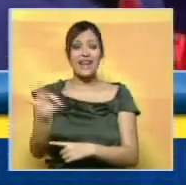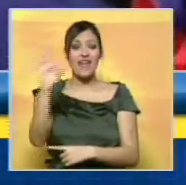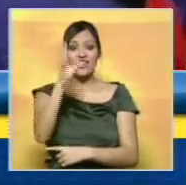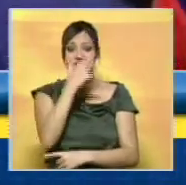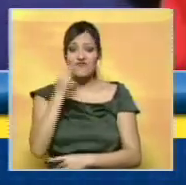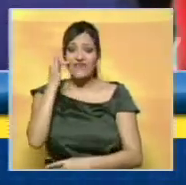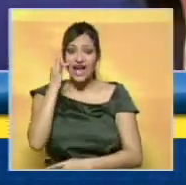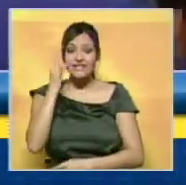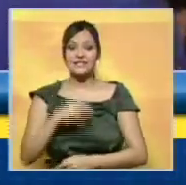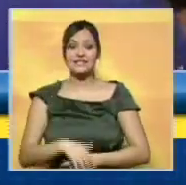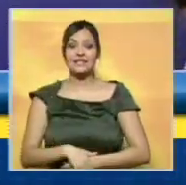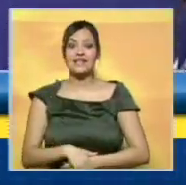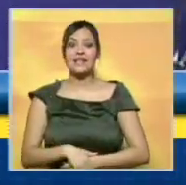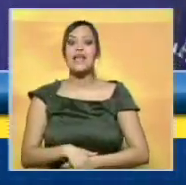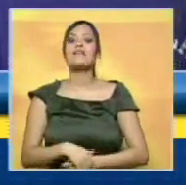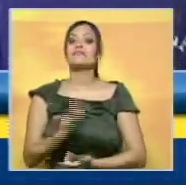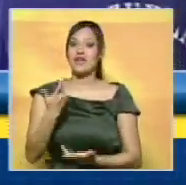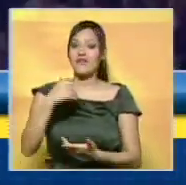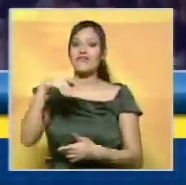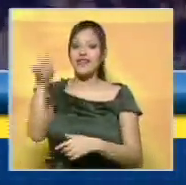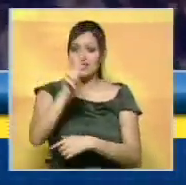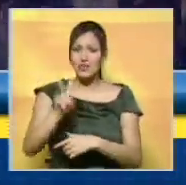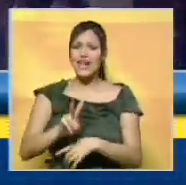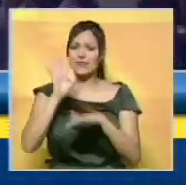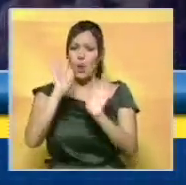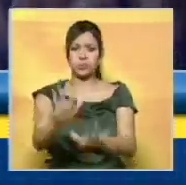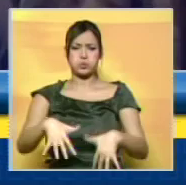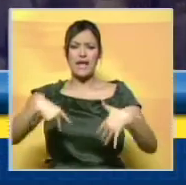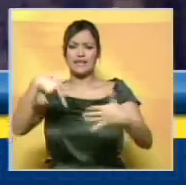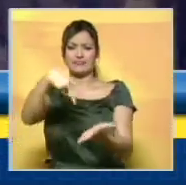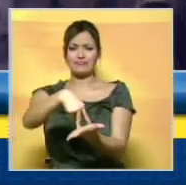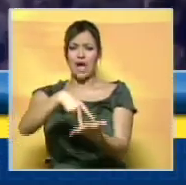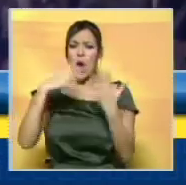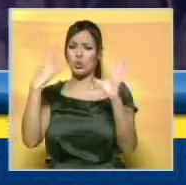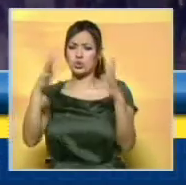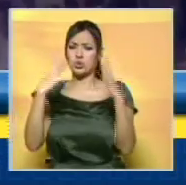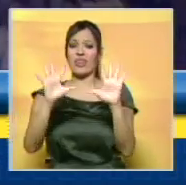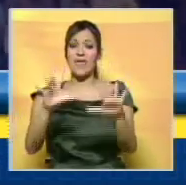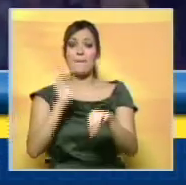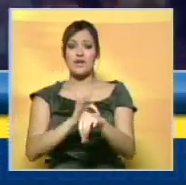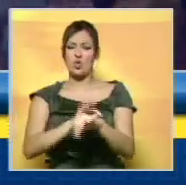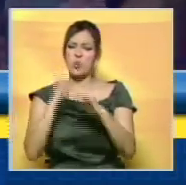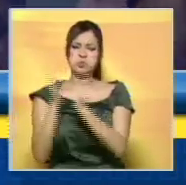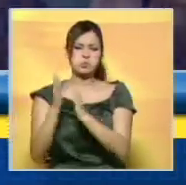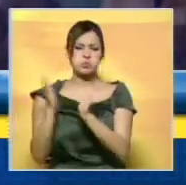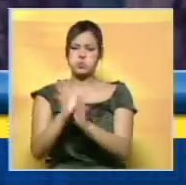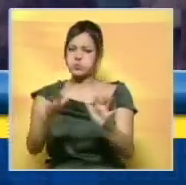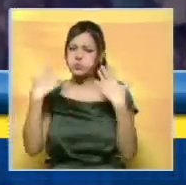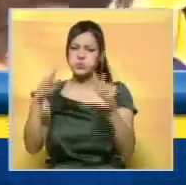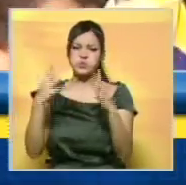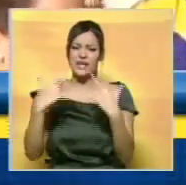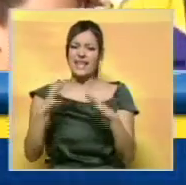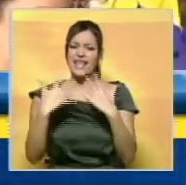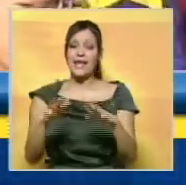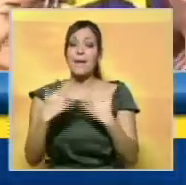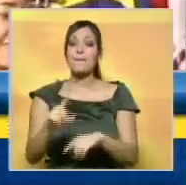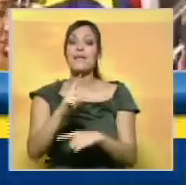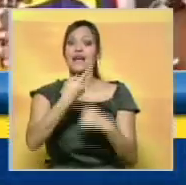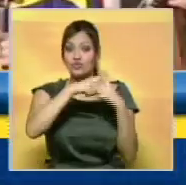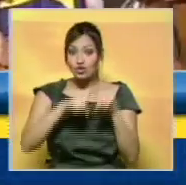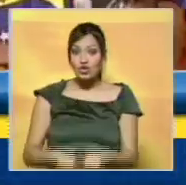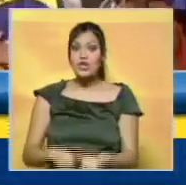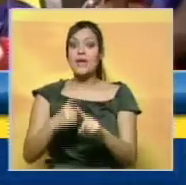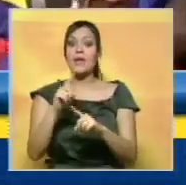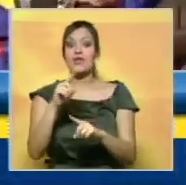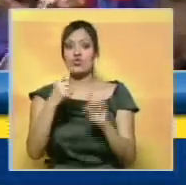francesa, Gustavo Dudamel y la orquesta venezolana fueron ovacionados de pie durante casi 10 minutos luego del primero de los 2 conciertos que